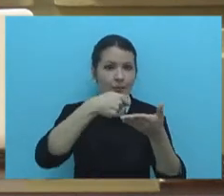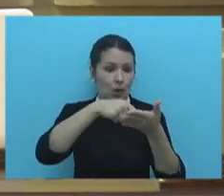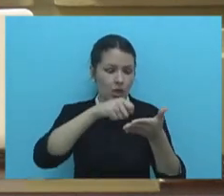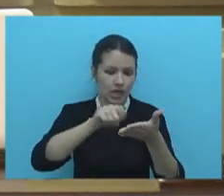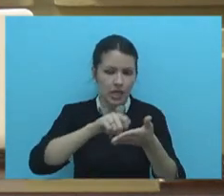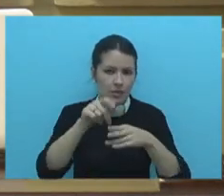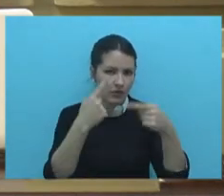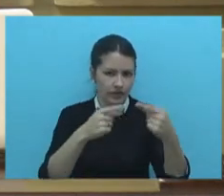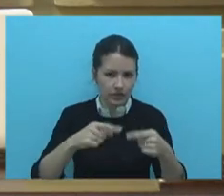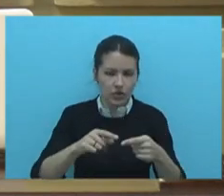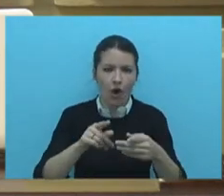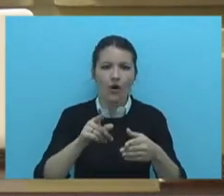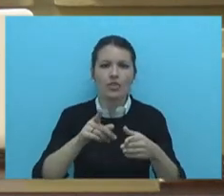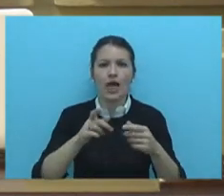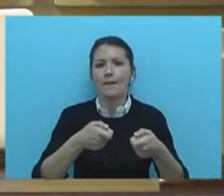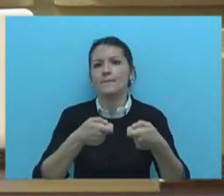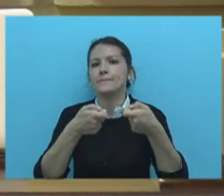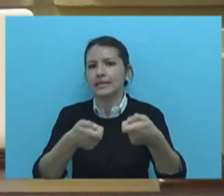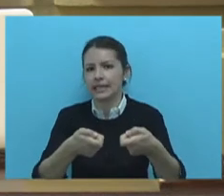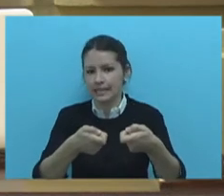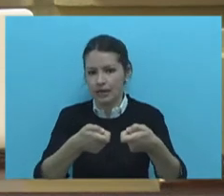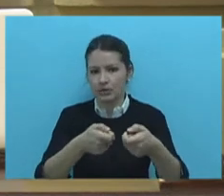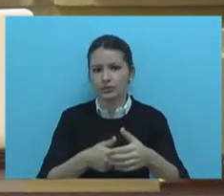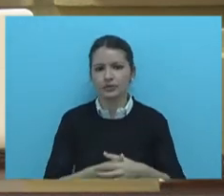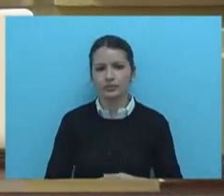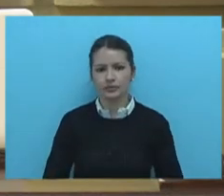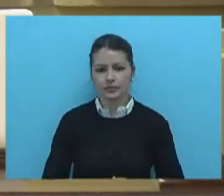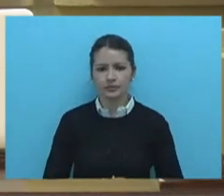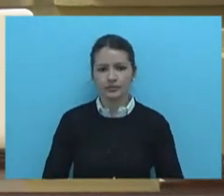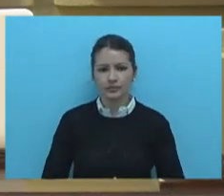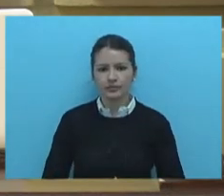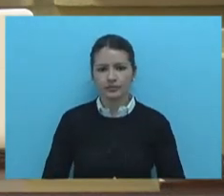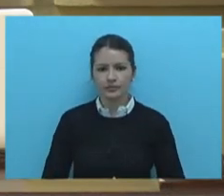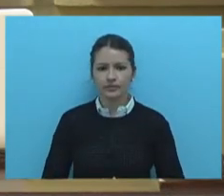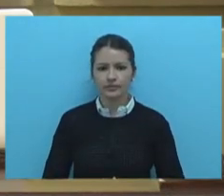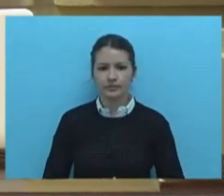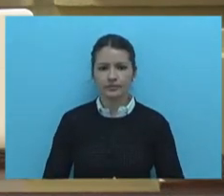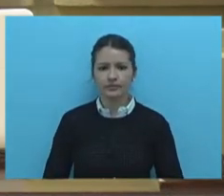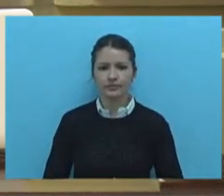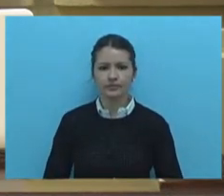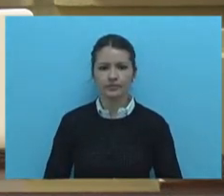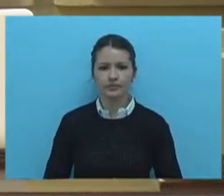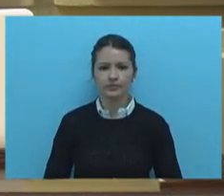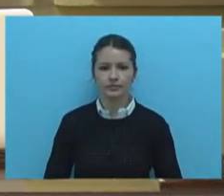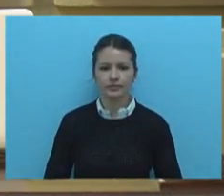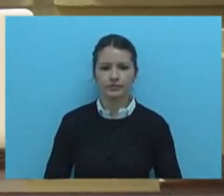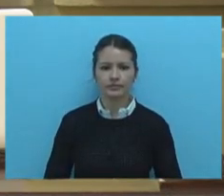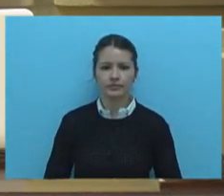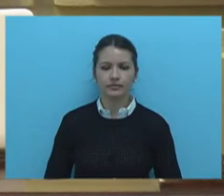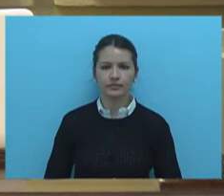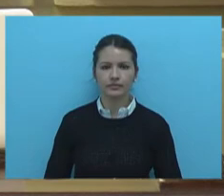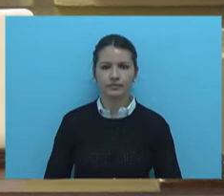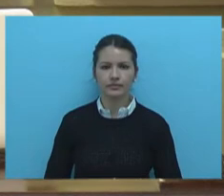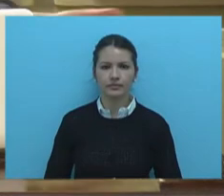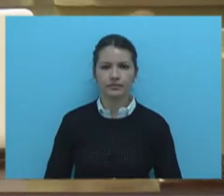el diputado o el senador, y son presentados, digamos, en el seno de la Cámara. Y más allá de